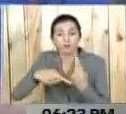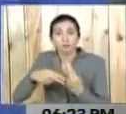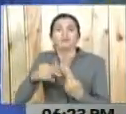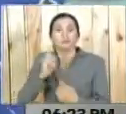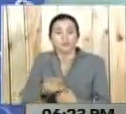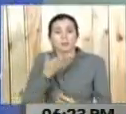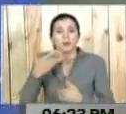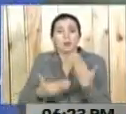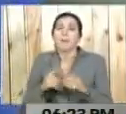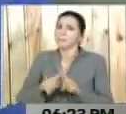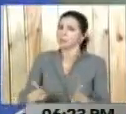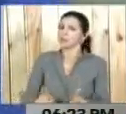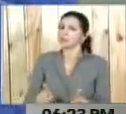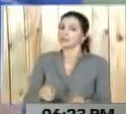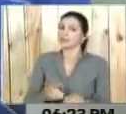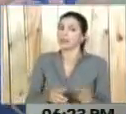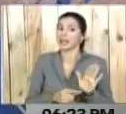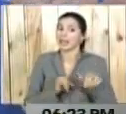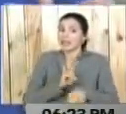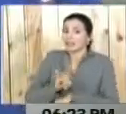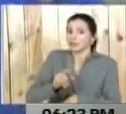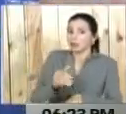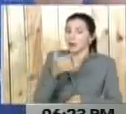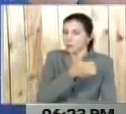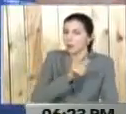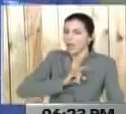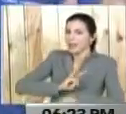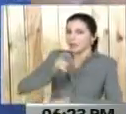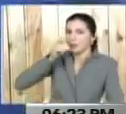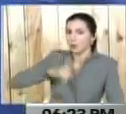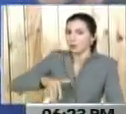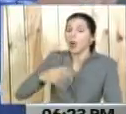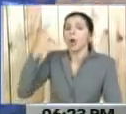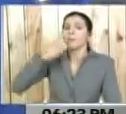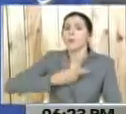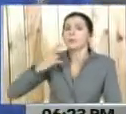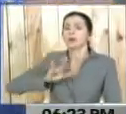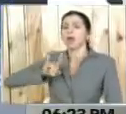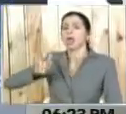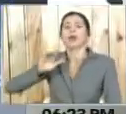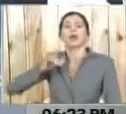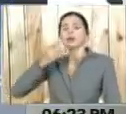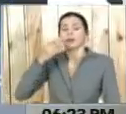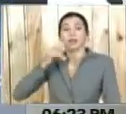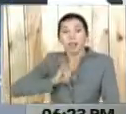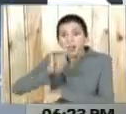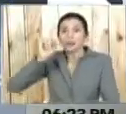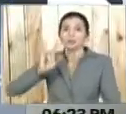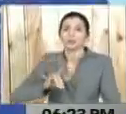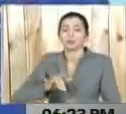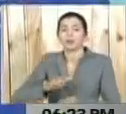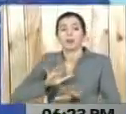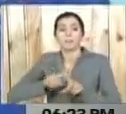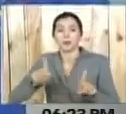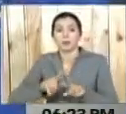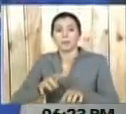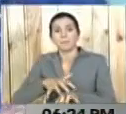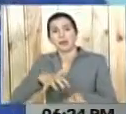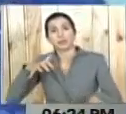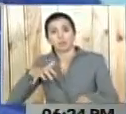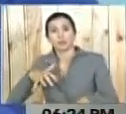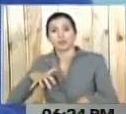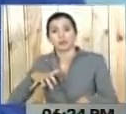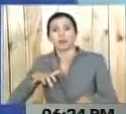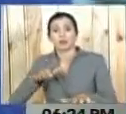engañosa entre lo que ofreció la Mesa de la Unidad y lo que ha venido cumpliendo desde que asumió la mayoría en el terreno, en la Asamblea